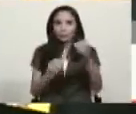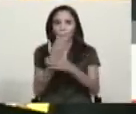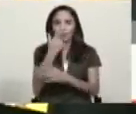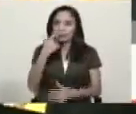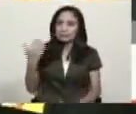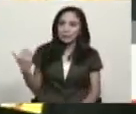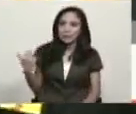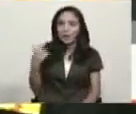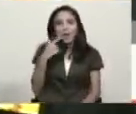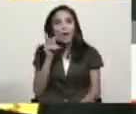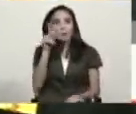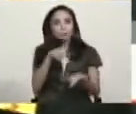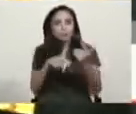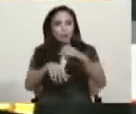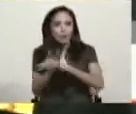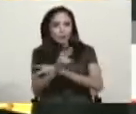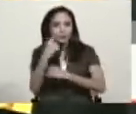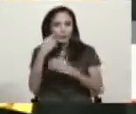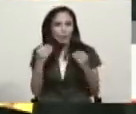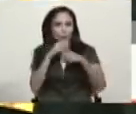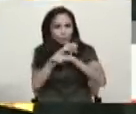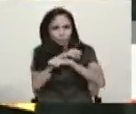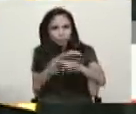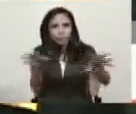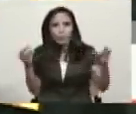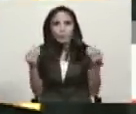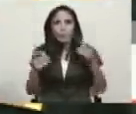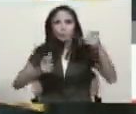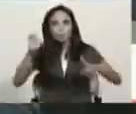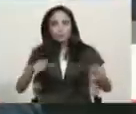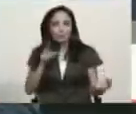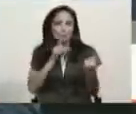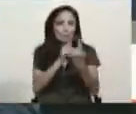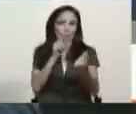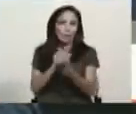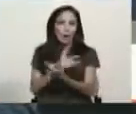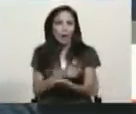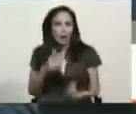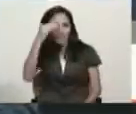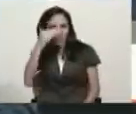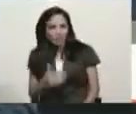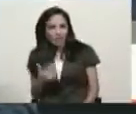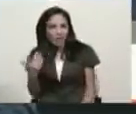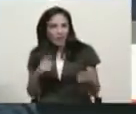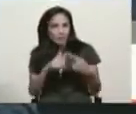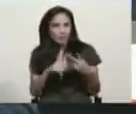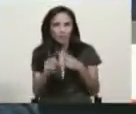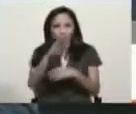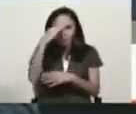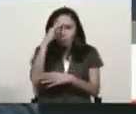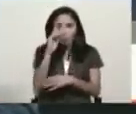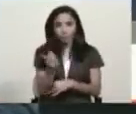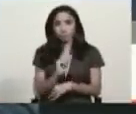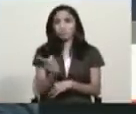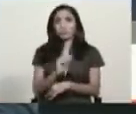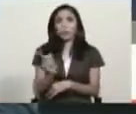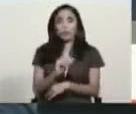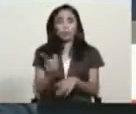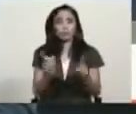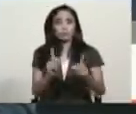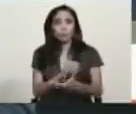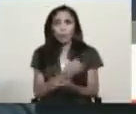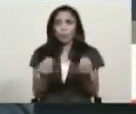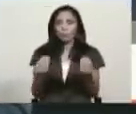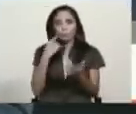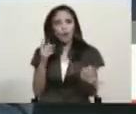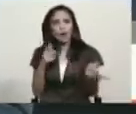Y llegaron a Venezuela por miles, no soldados ni marines de Cuba, no. No